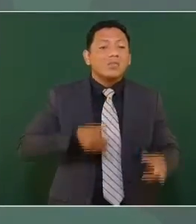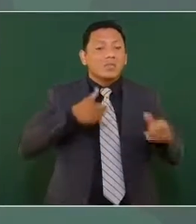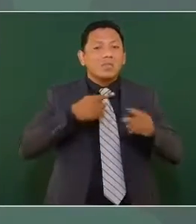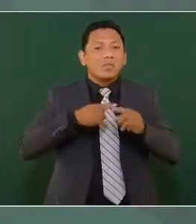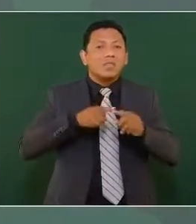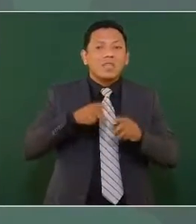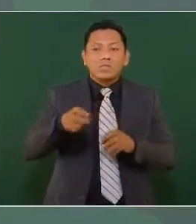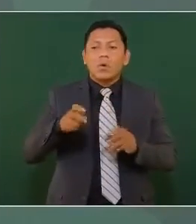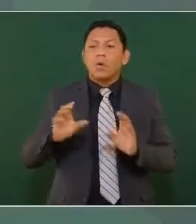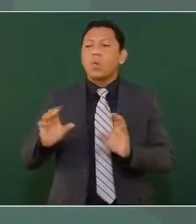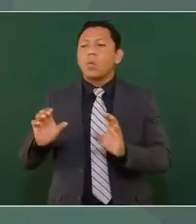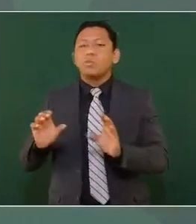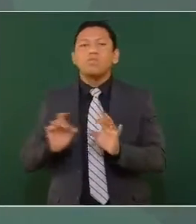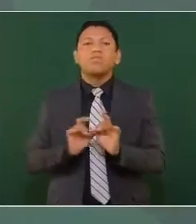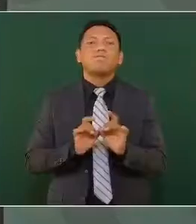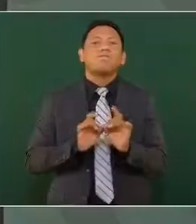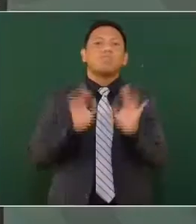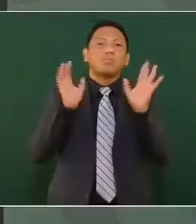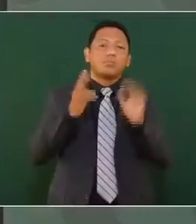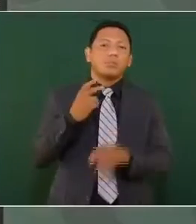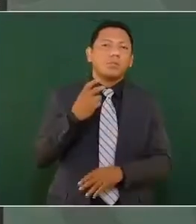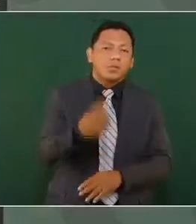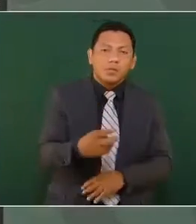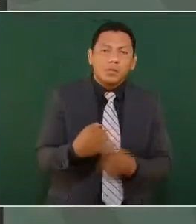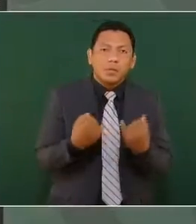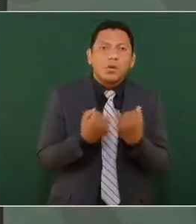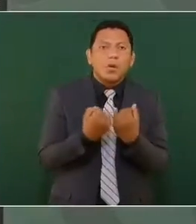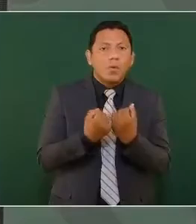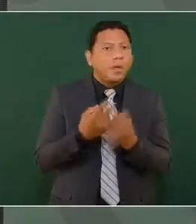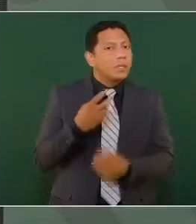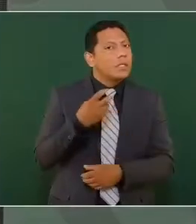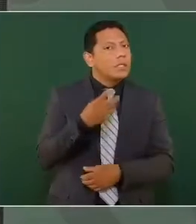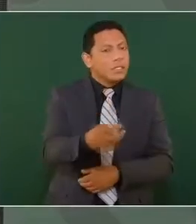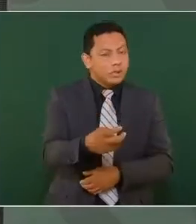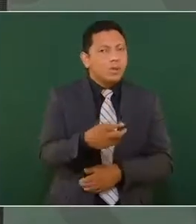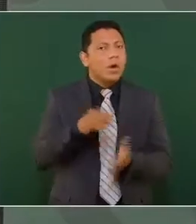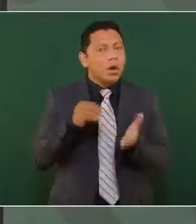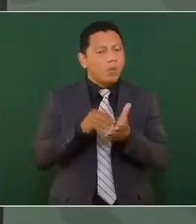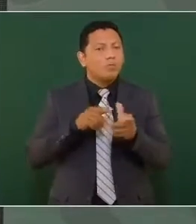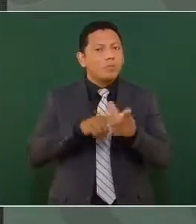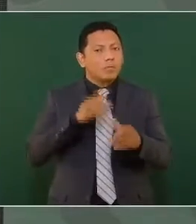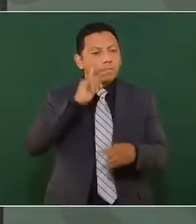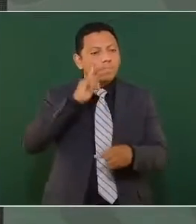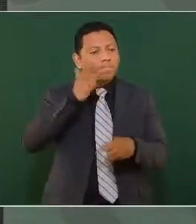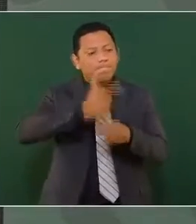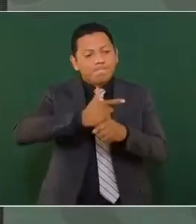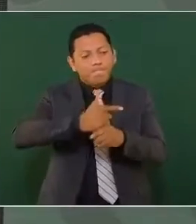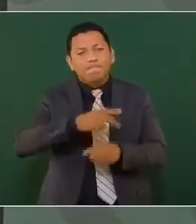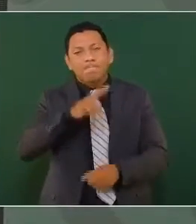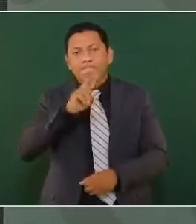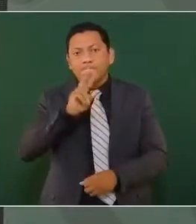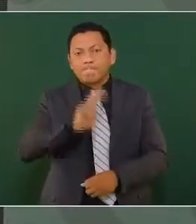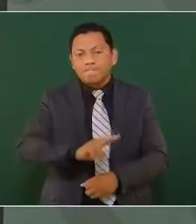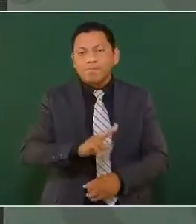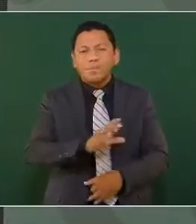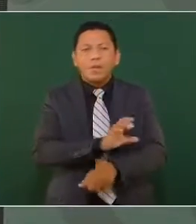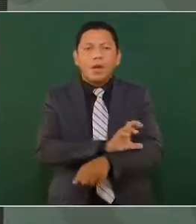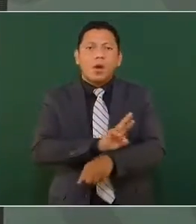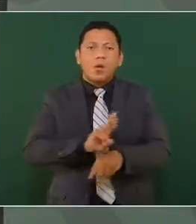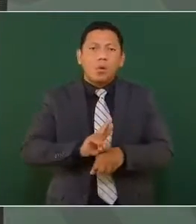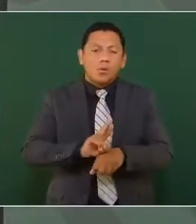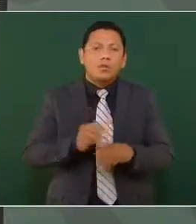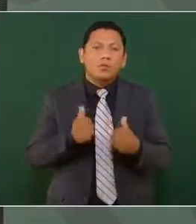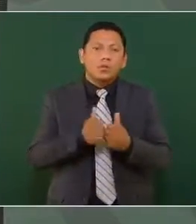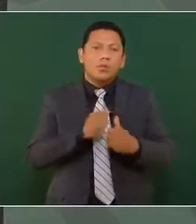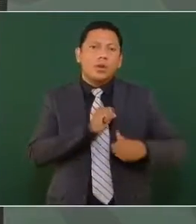momento. Entonces, eso también es una parte que se puede identificar de éxito en cuanto a la coordinación